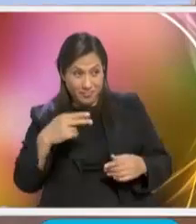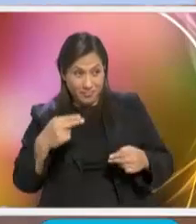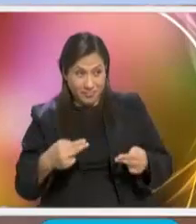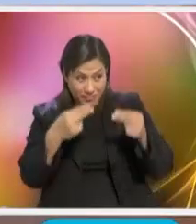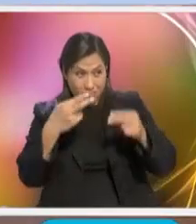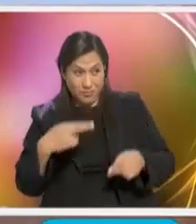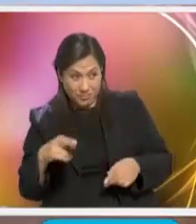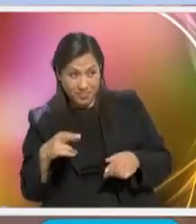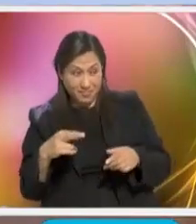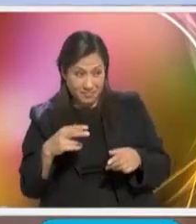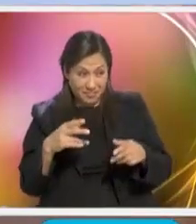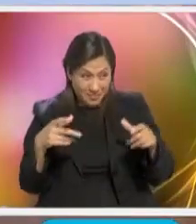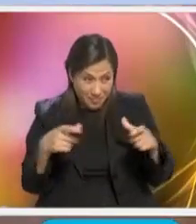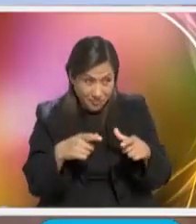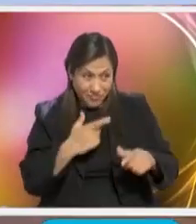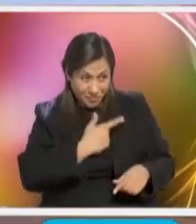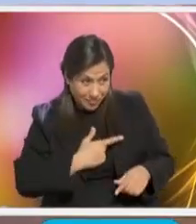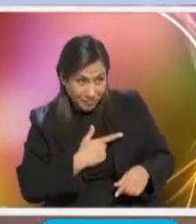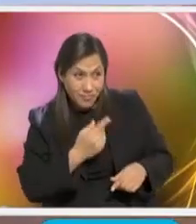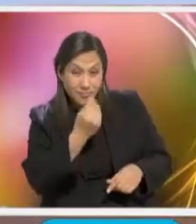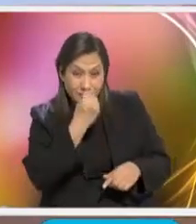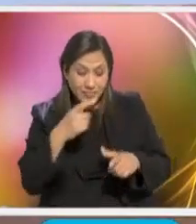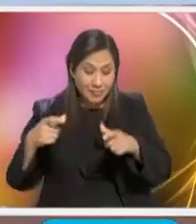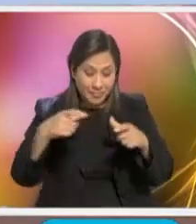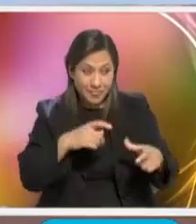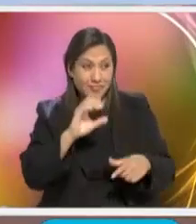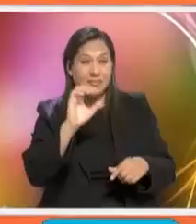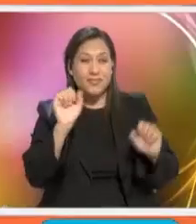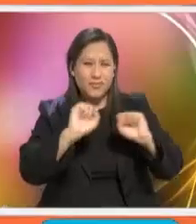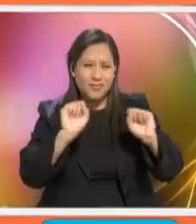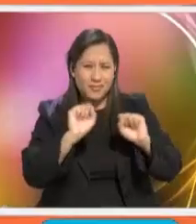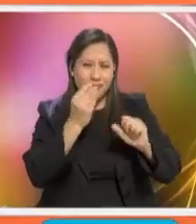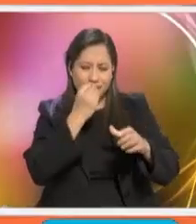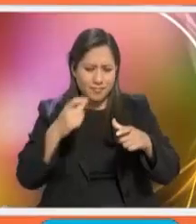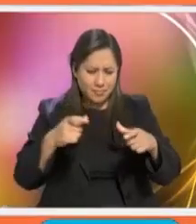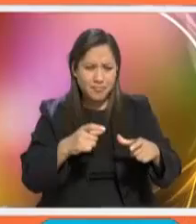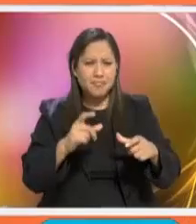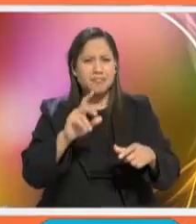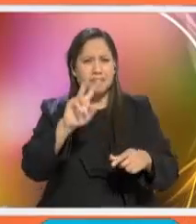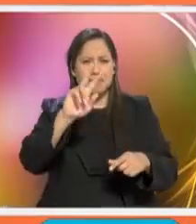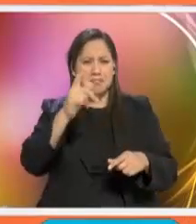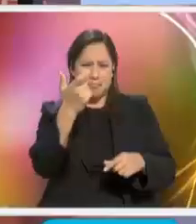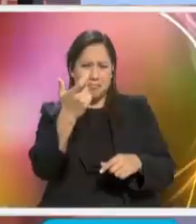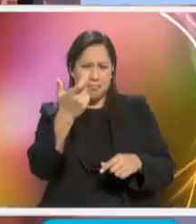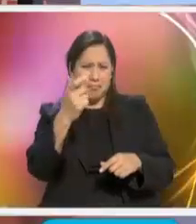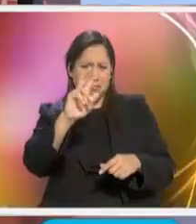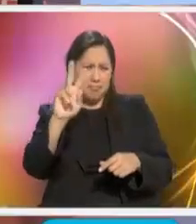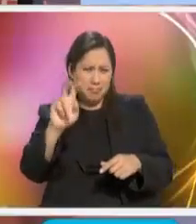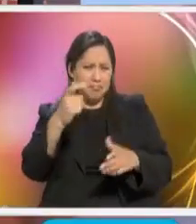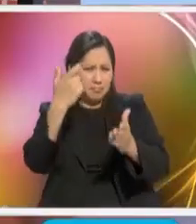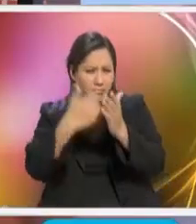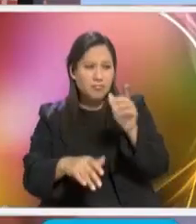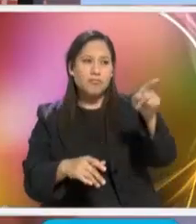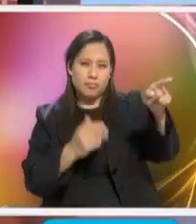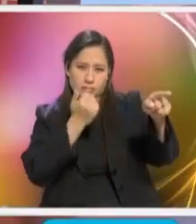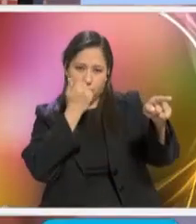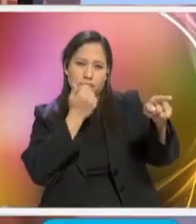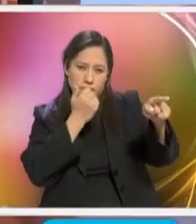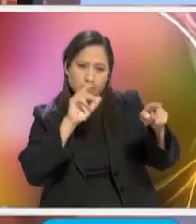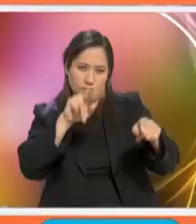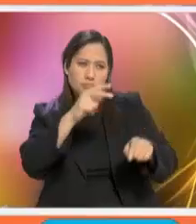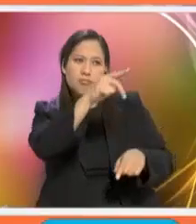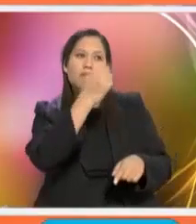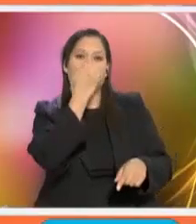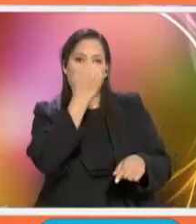una fondita, a una fonda donde hubiera comida corrida a precios pues accesibles, porque los estudiantes, aunque vayan a